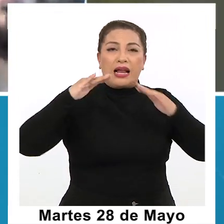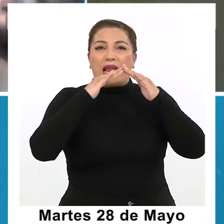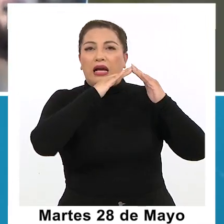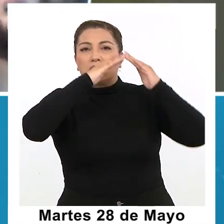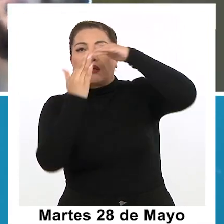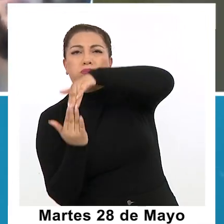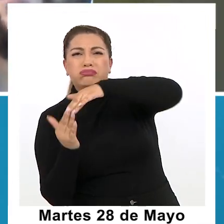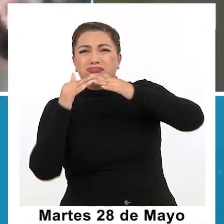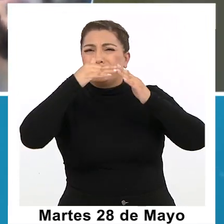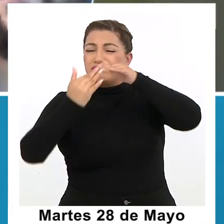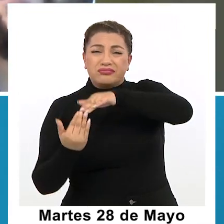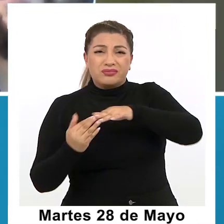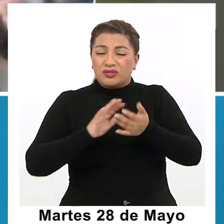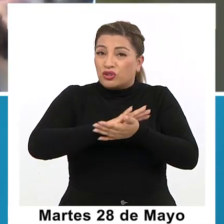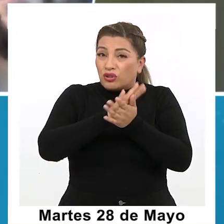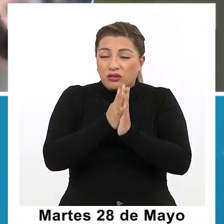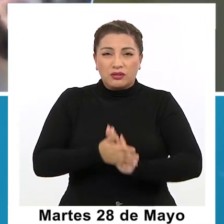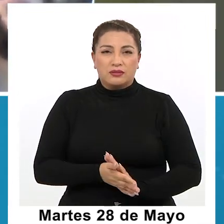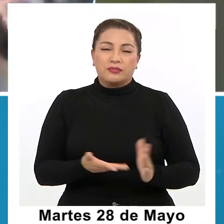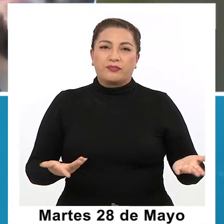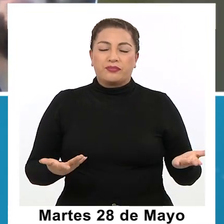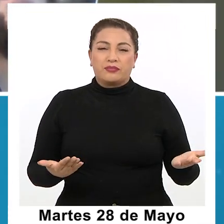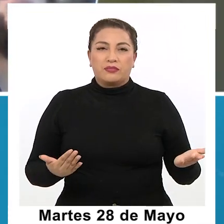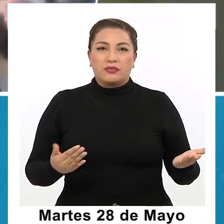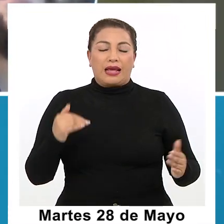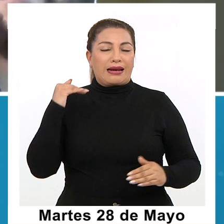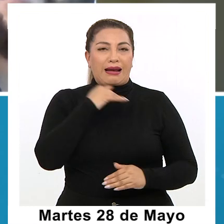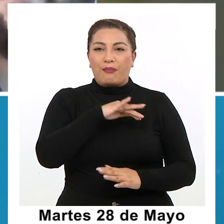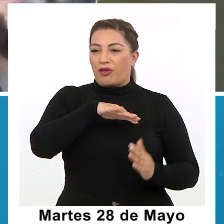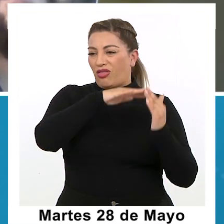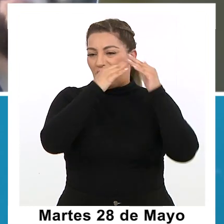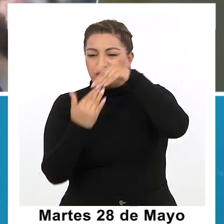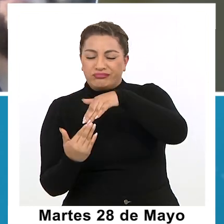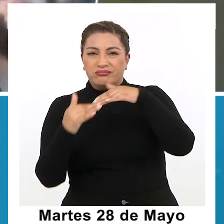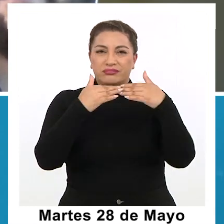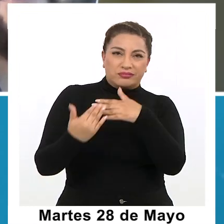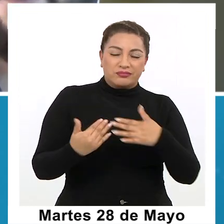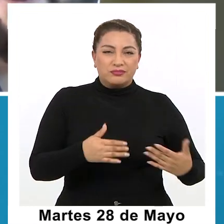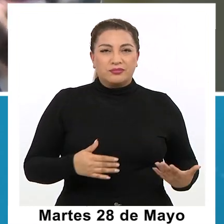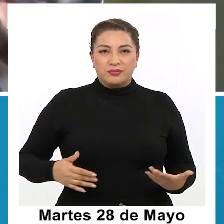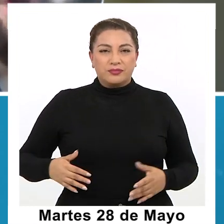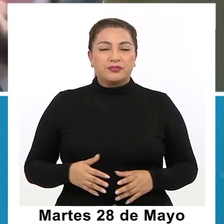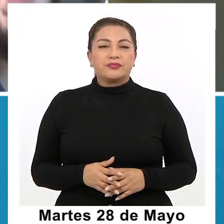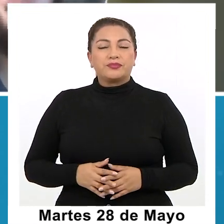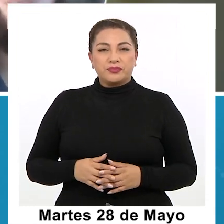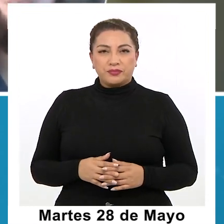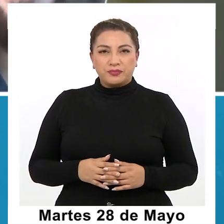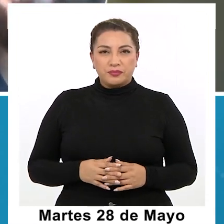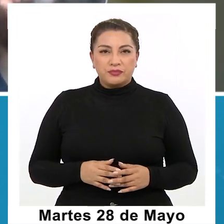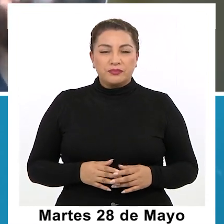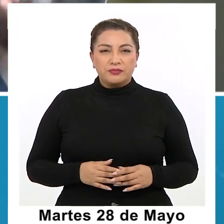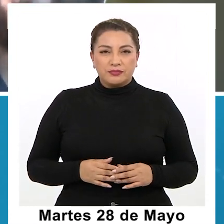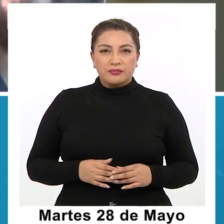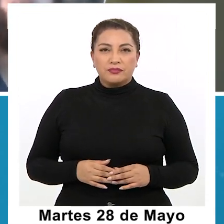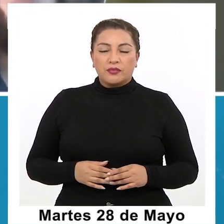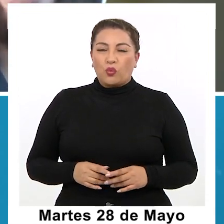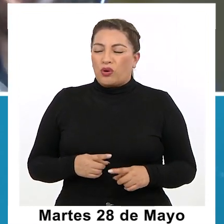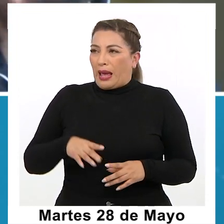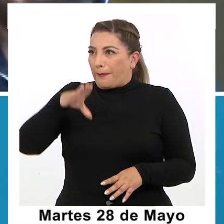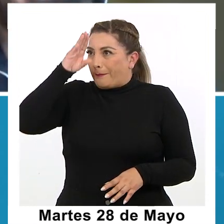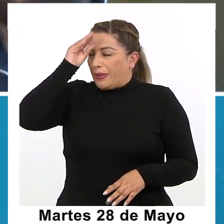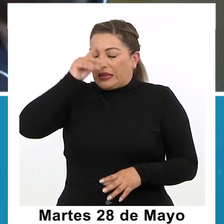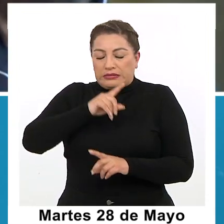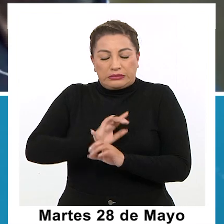se deformaron completamente y colapsaron de inmediato las edificaciones. Perfecto. Fue una experiencia